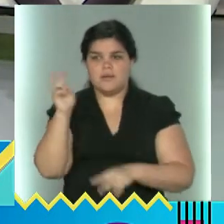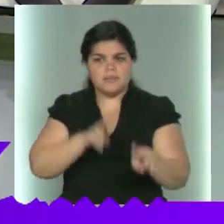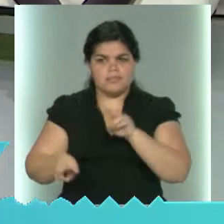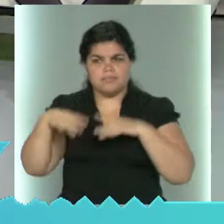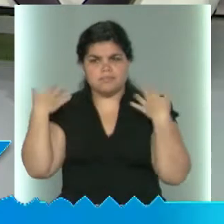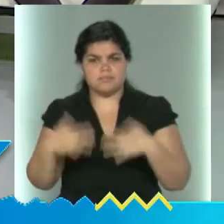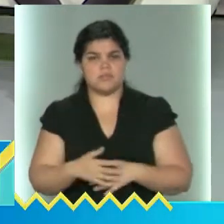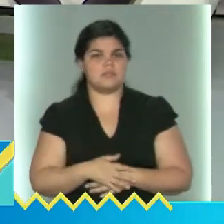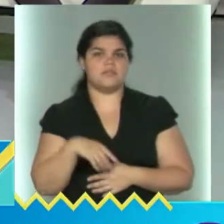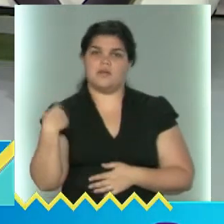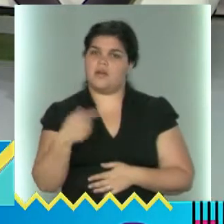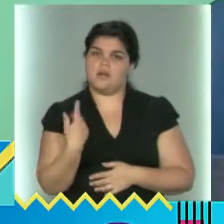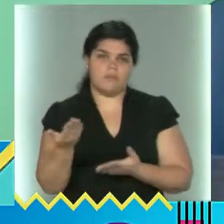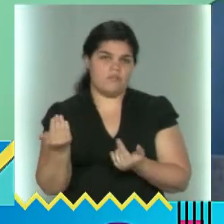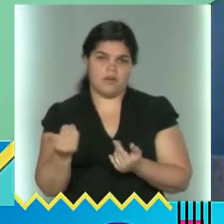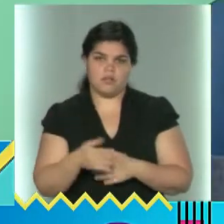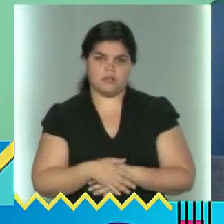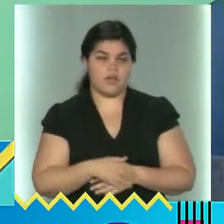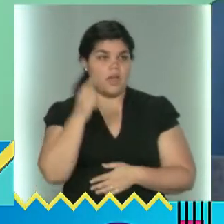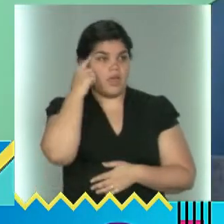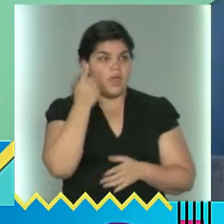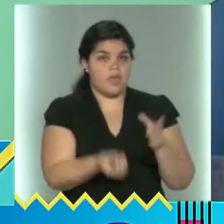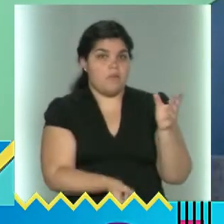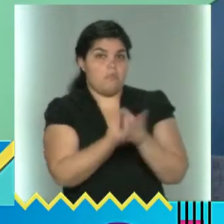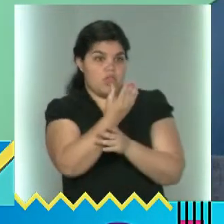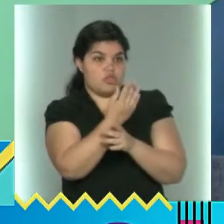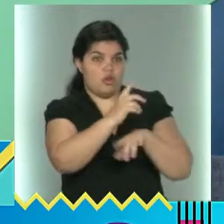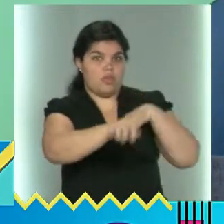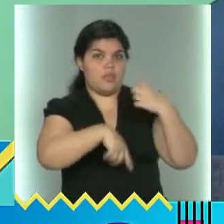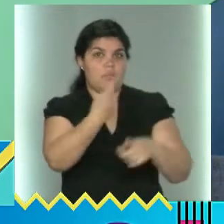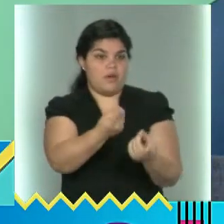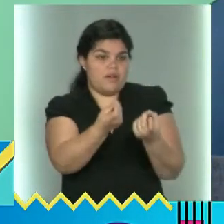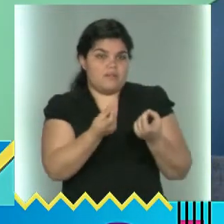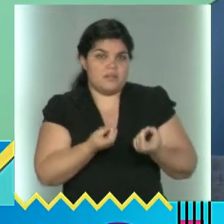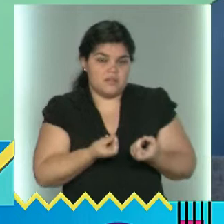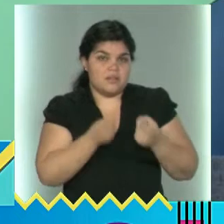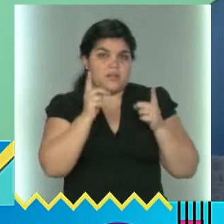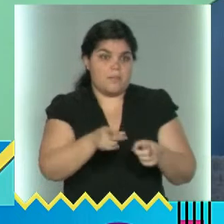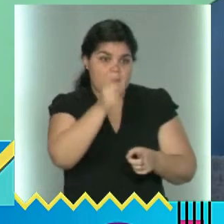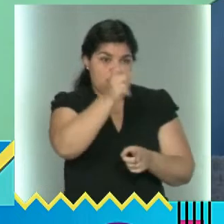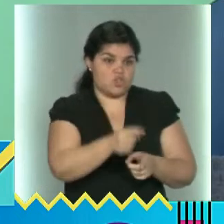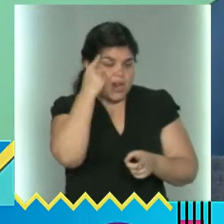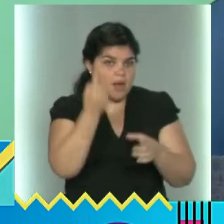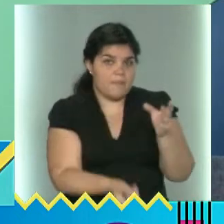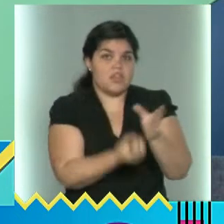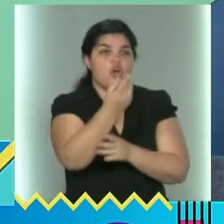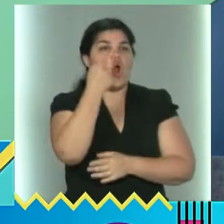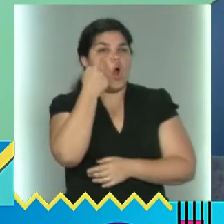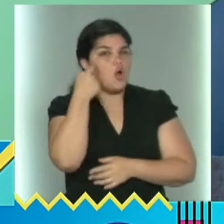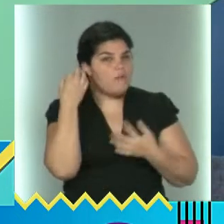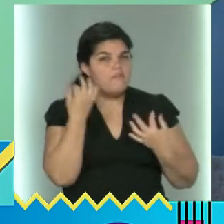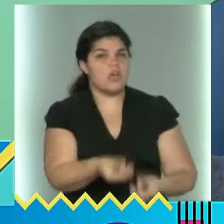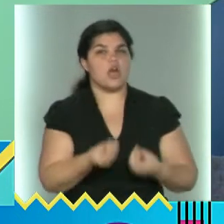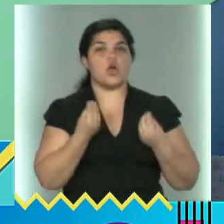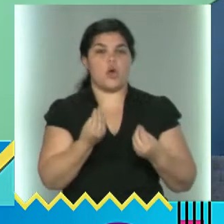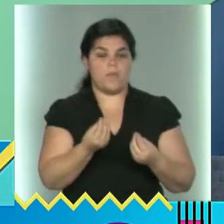Siempre falta. Y esas otras cosas que además después del invento me imagino que tiene que tener el inventor, ¿no? Conocer acerca de, una